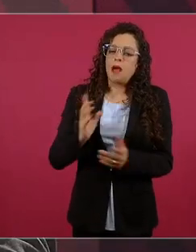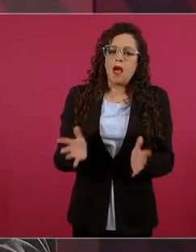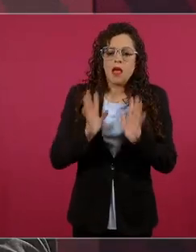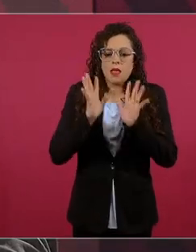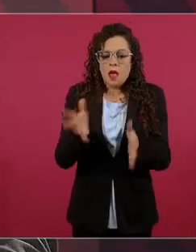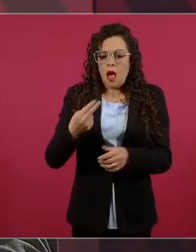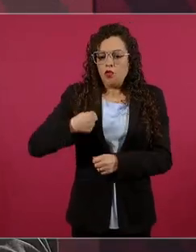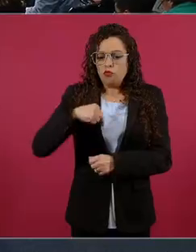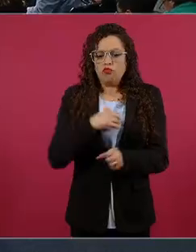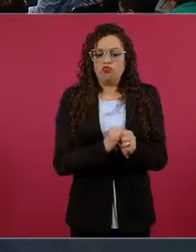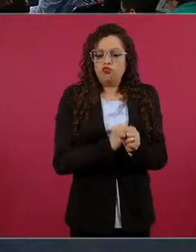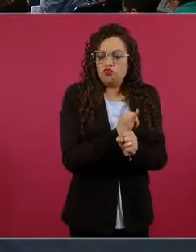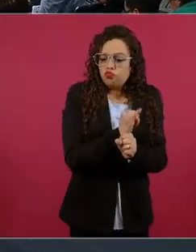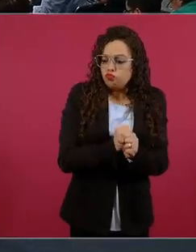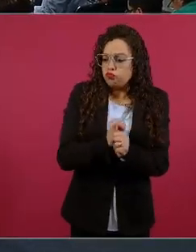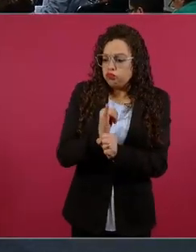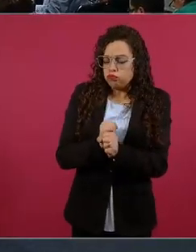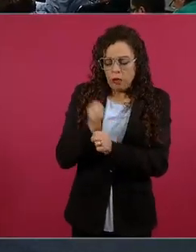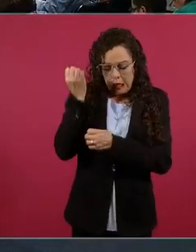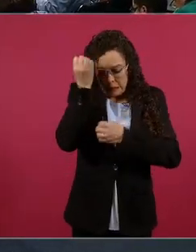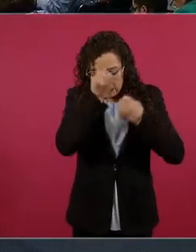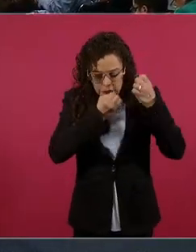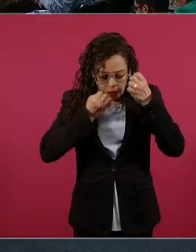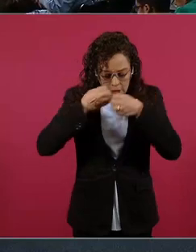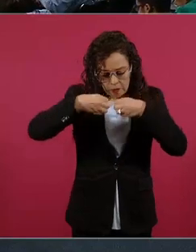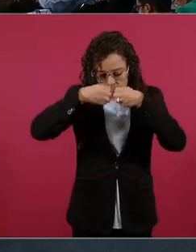parte nuestra y se han